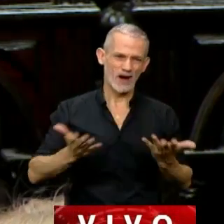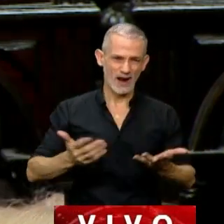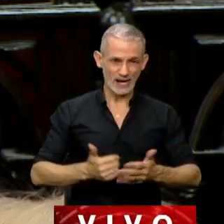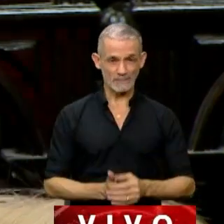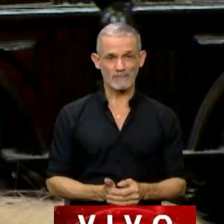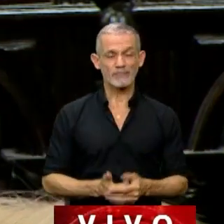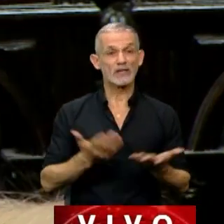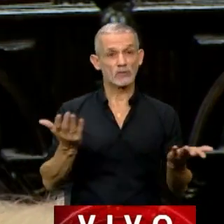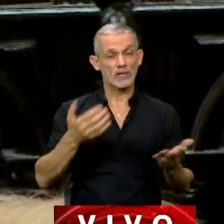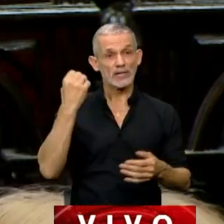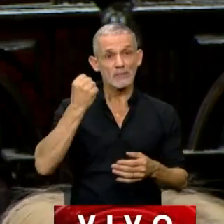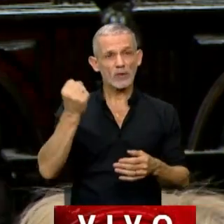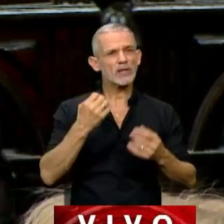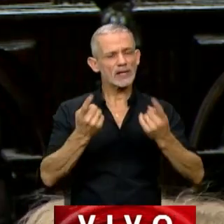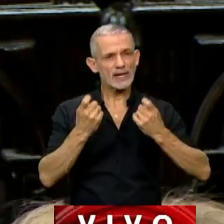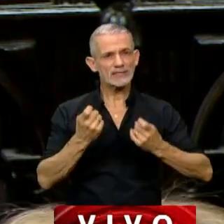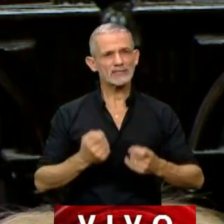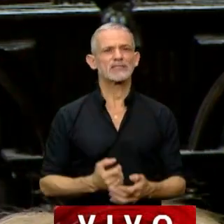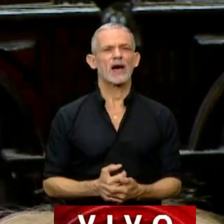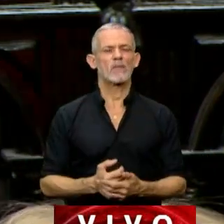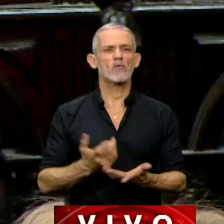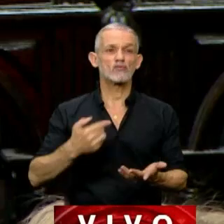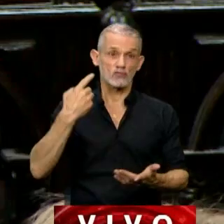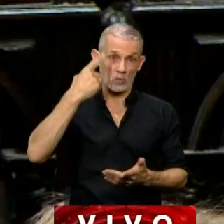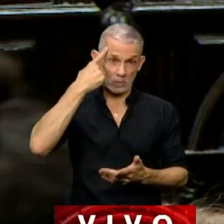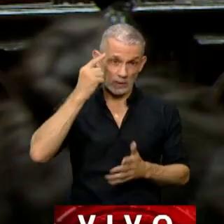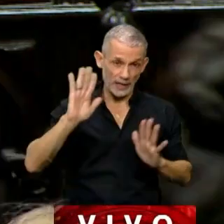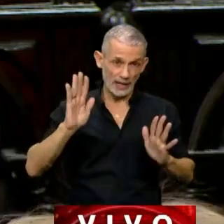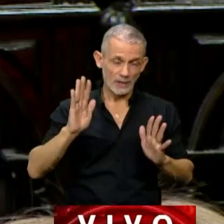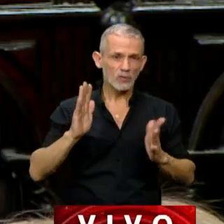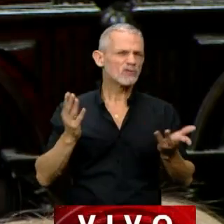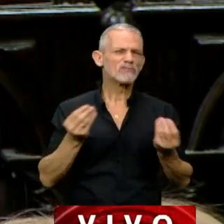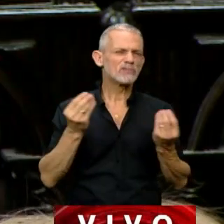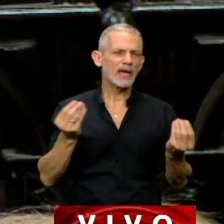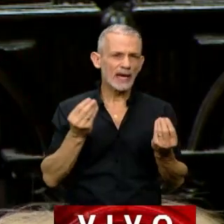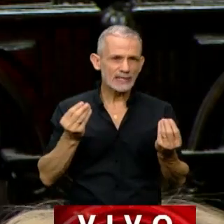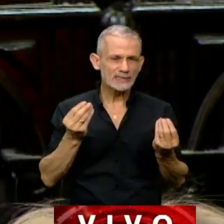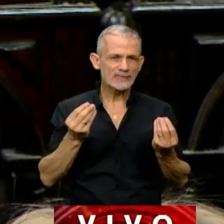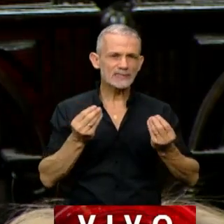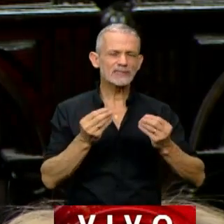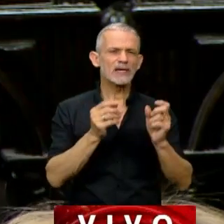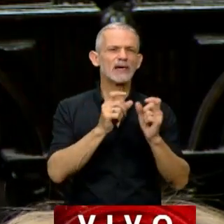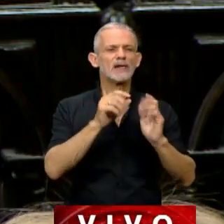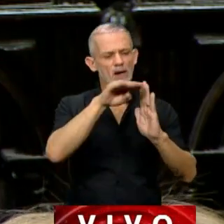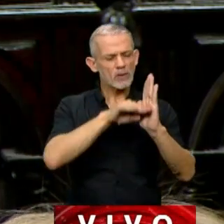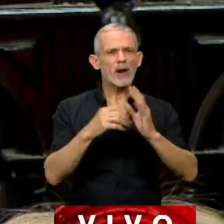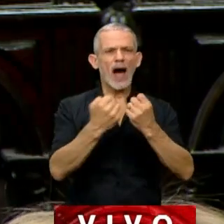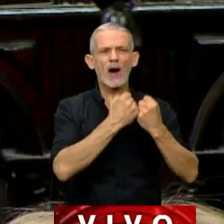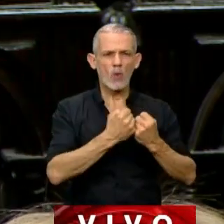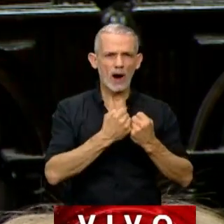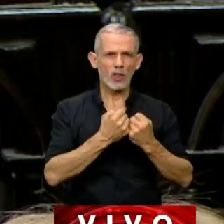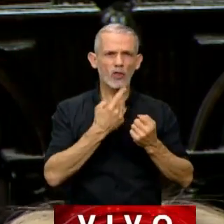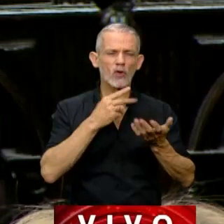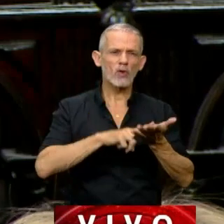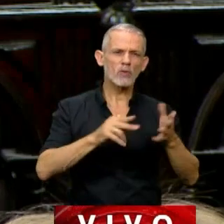resulta por eso necesario entendemos redefinir los términos de ese consenso fiscal